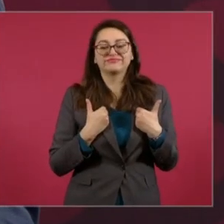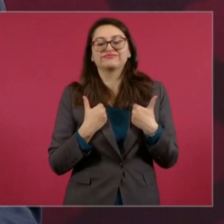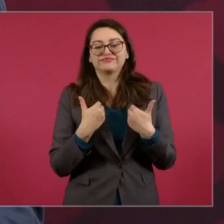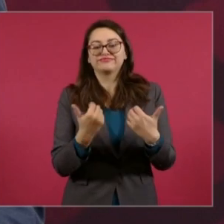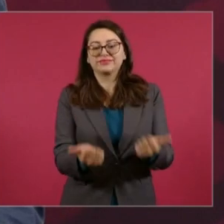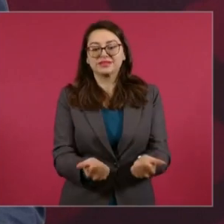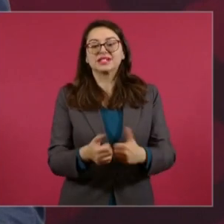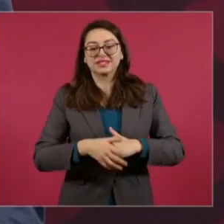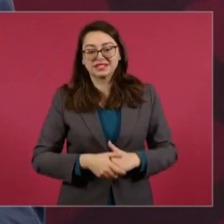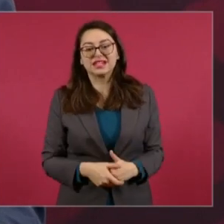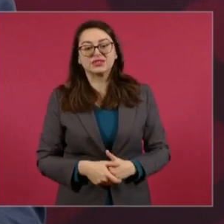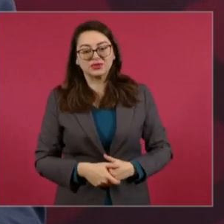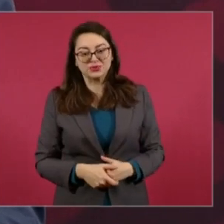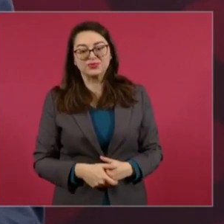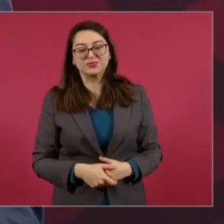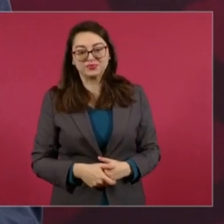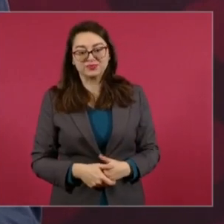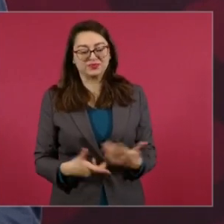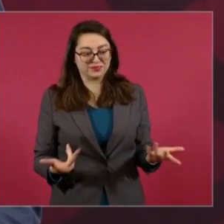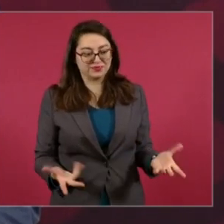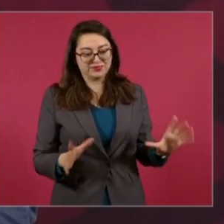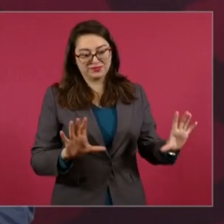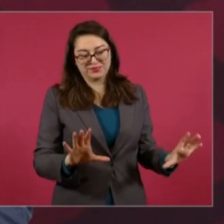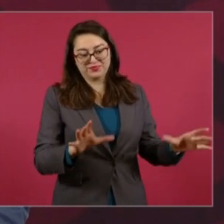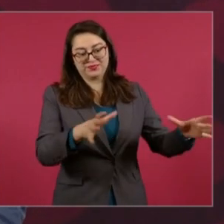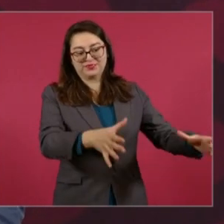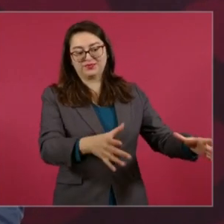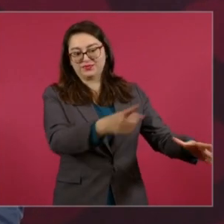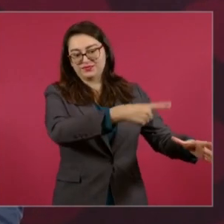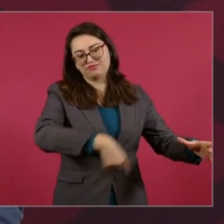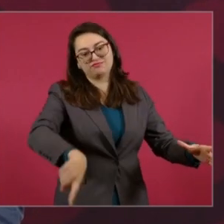mismo tiempo con